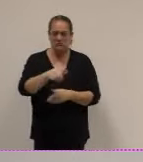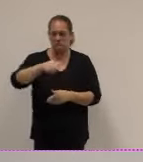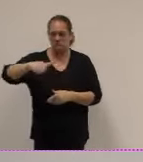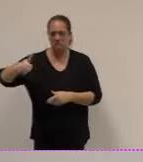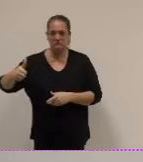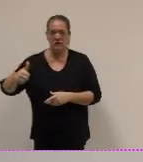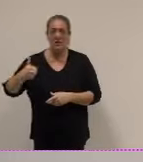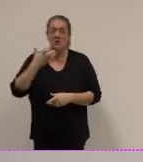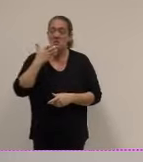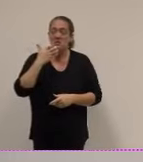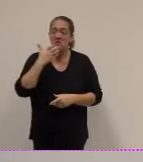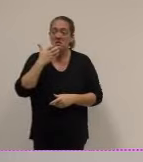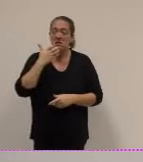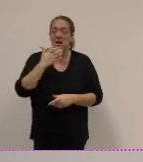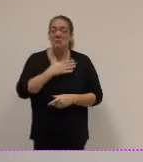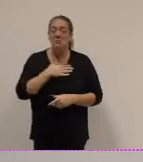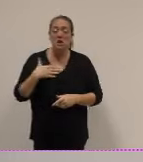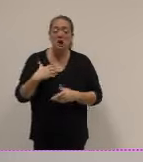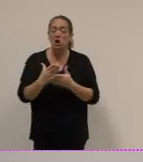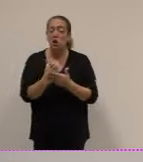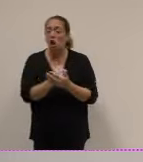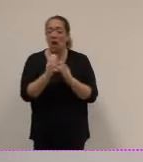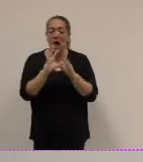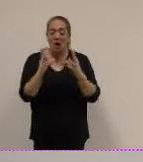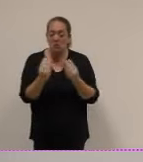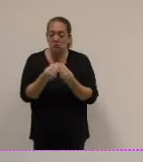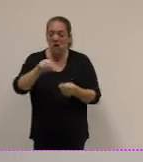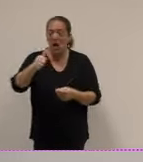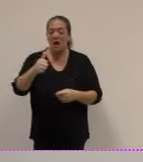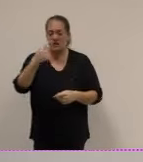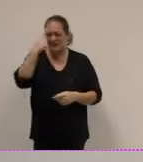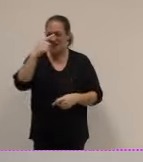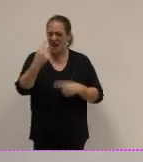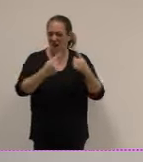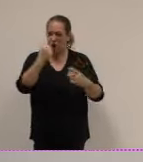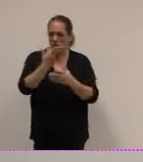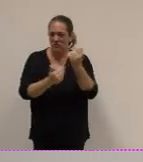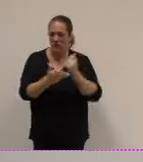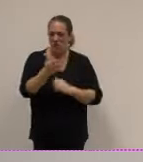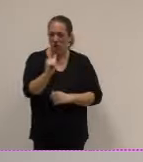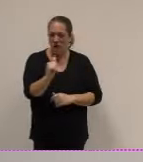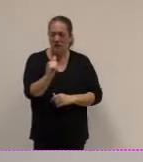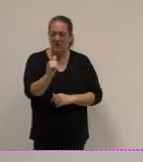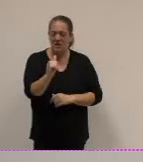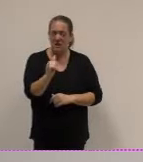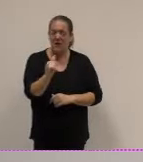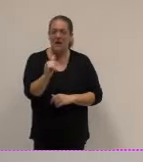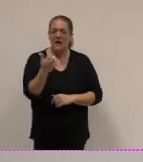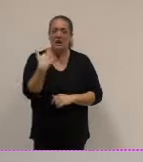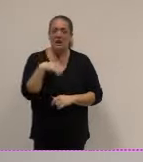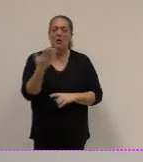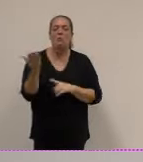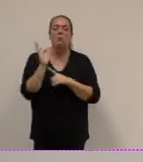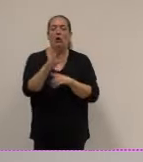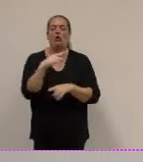Si les parece, podamos votarlas todas juntas. Sí sé que se han detectado algunos errores que ha puesto en conocimiento el portavoz de